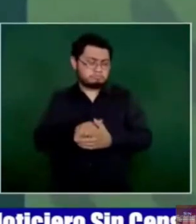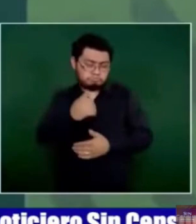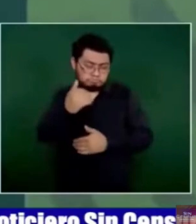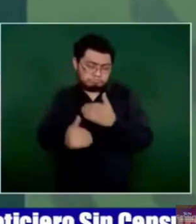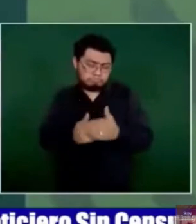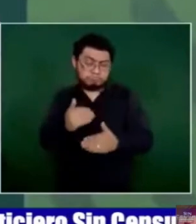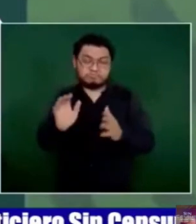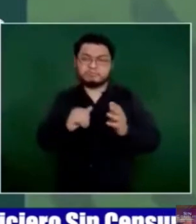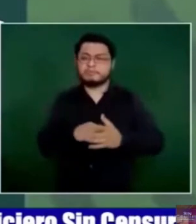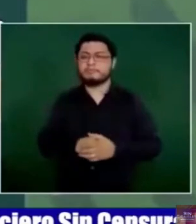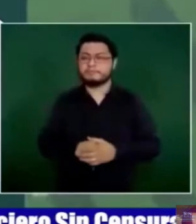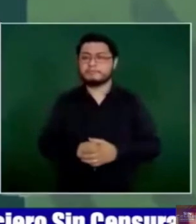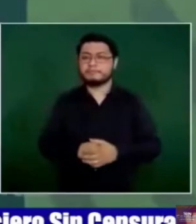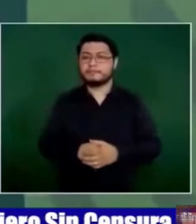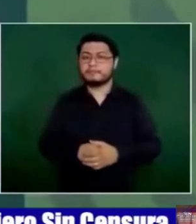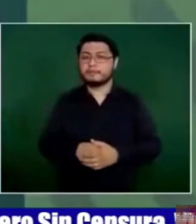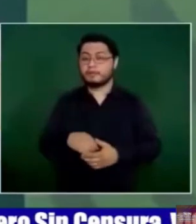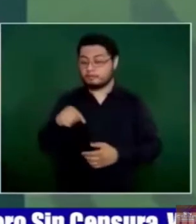y que hay